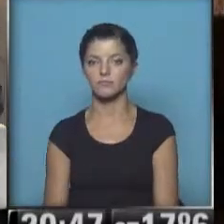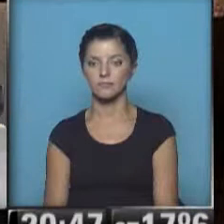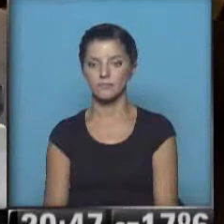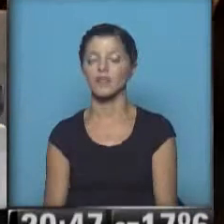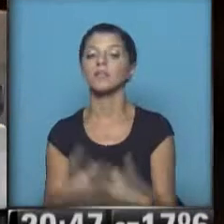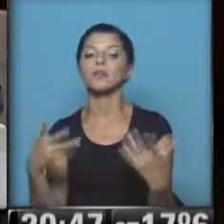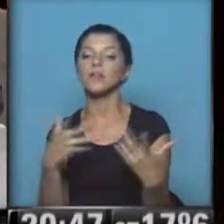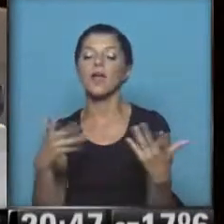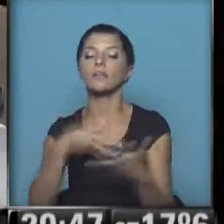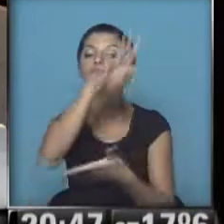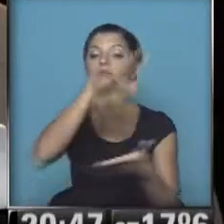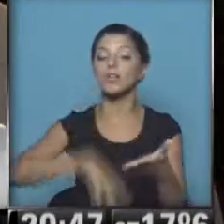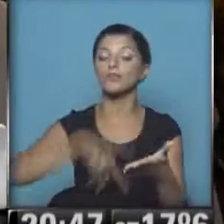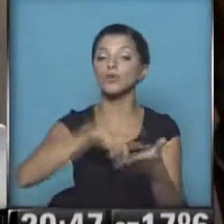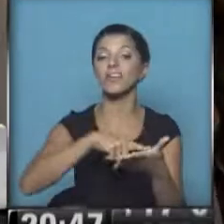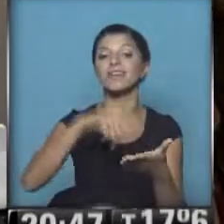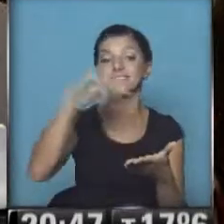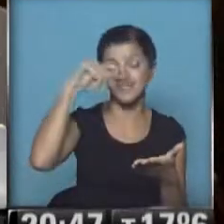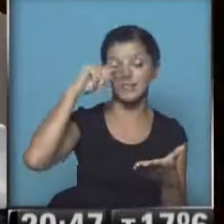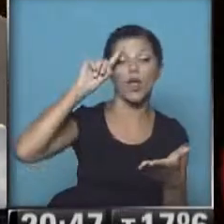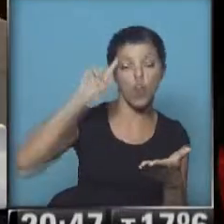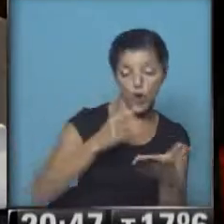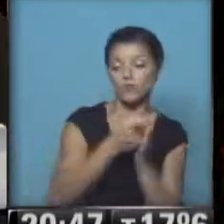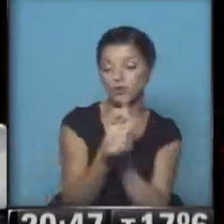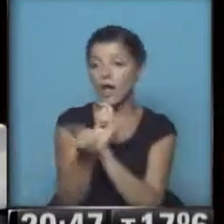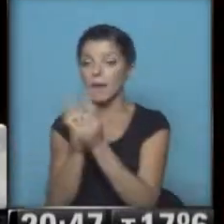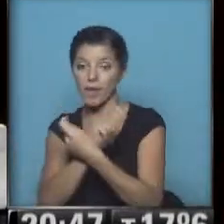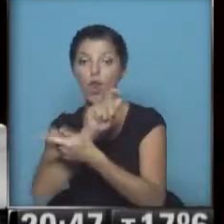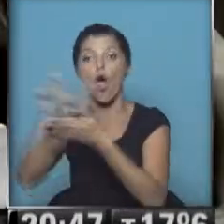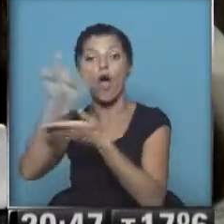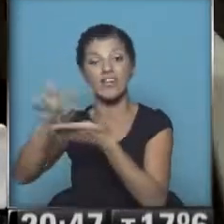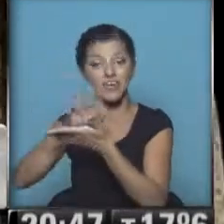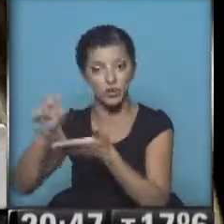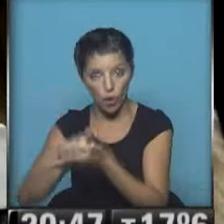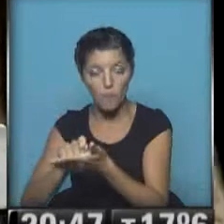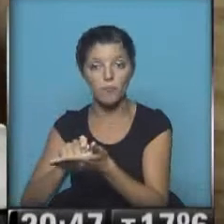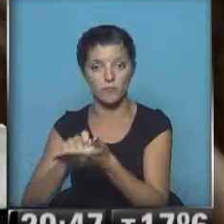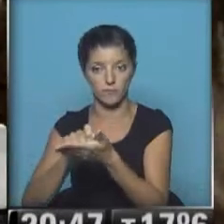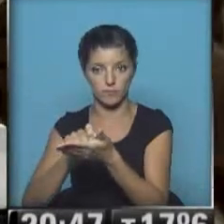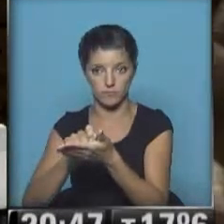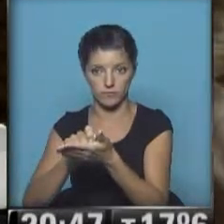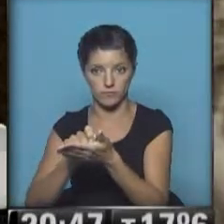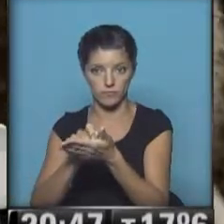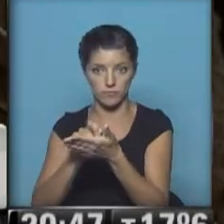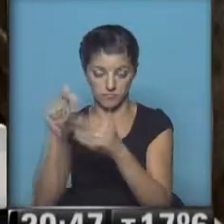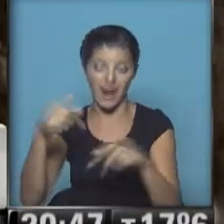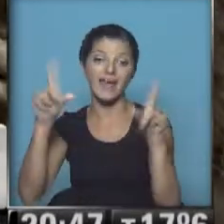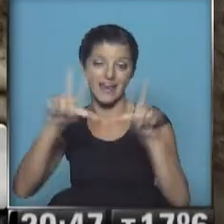el texto de Los Siete Locos y convertirlo en un guión apto para la